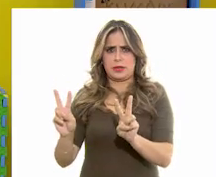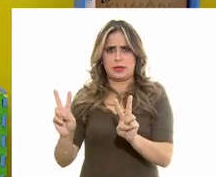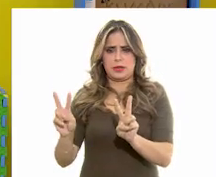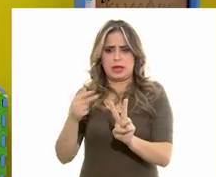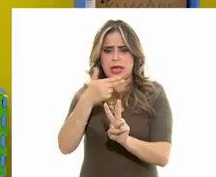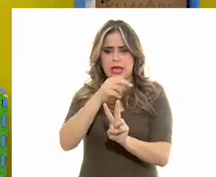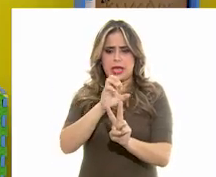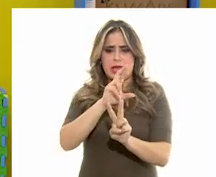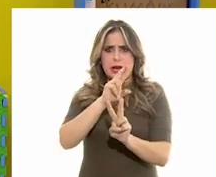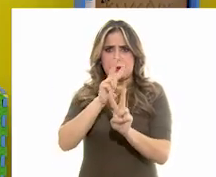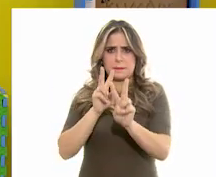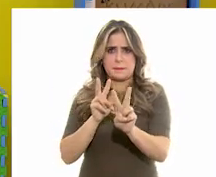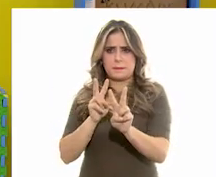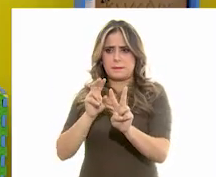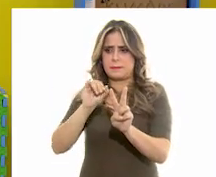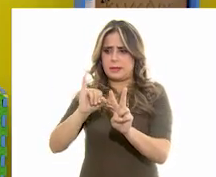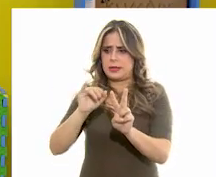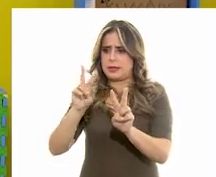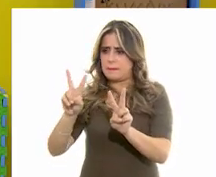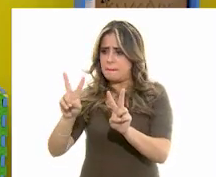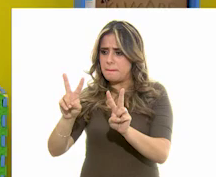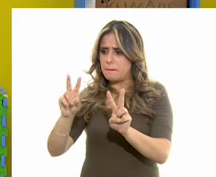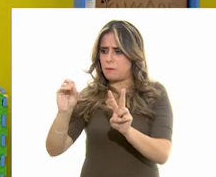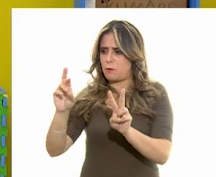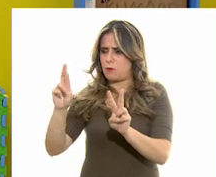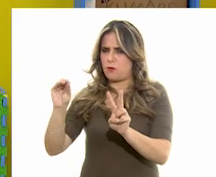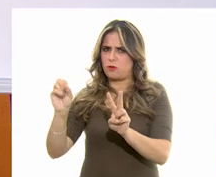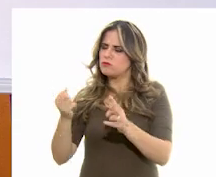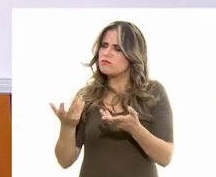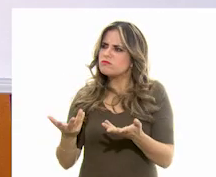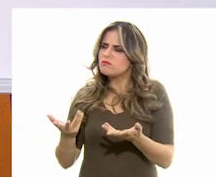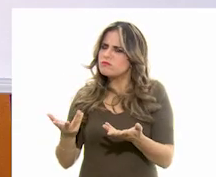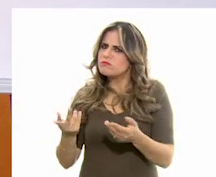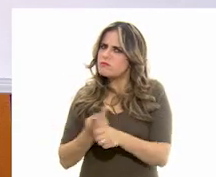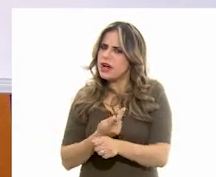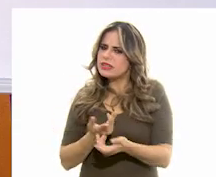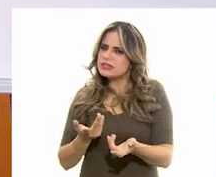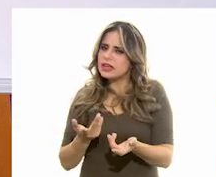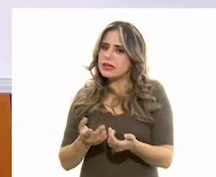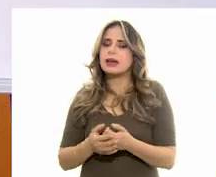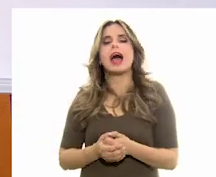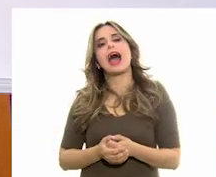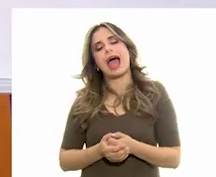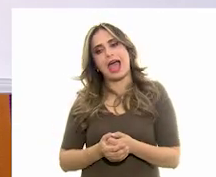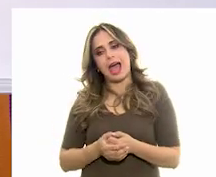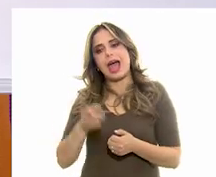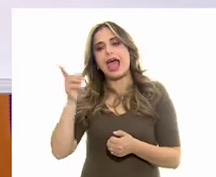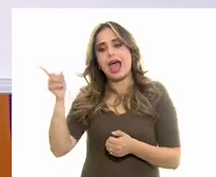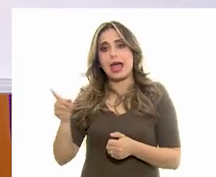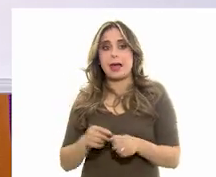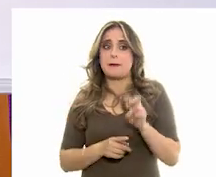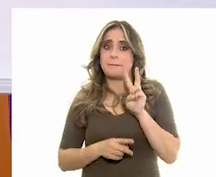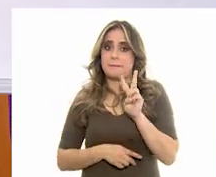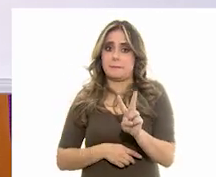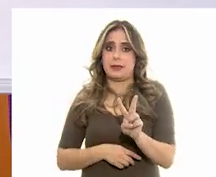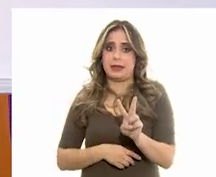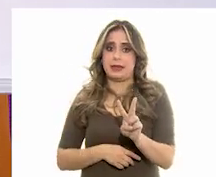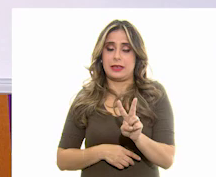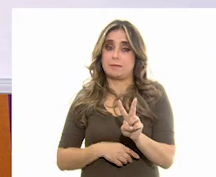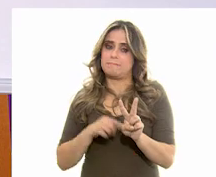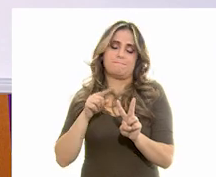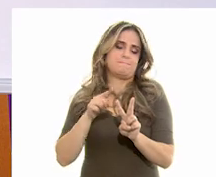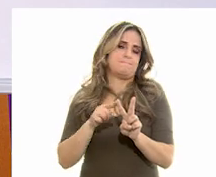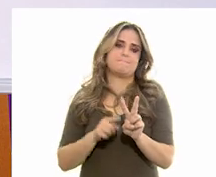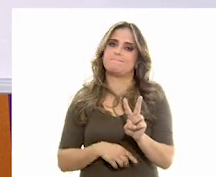Vs. Eso. Ajá. ¿Y ahí qué pasa? Entonces, aquí esta V no